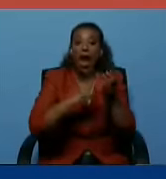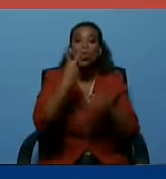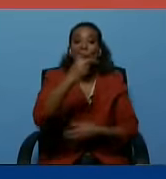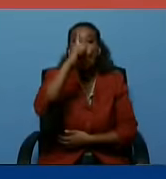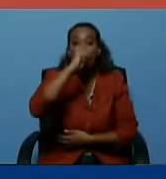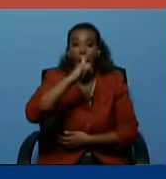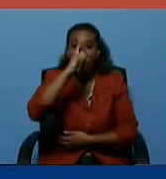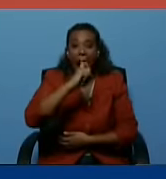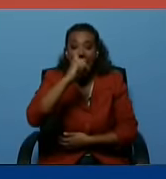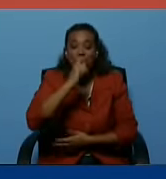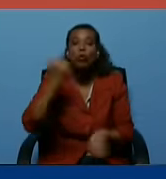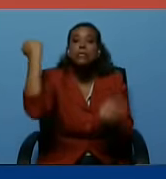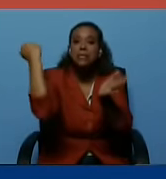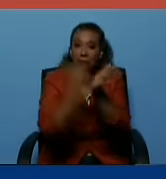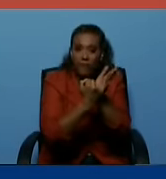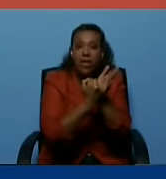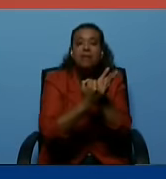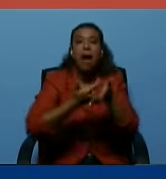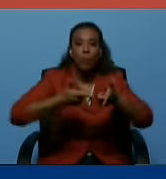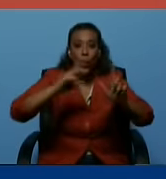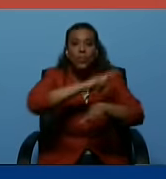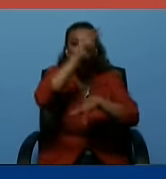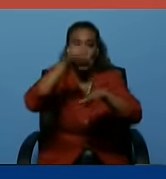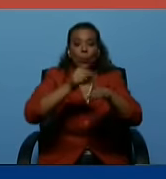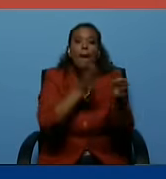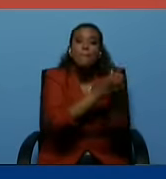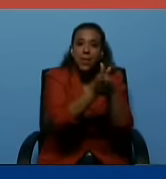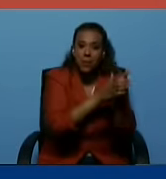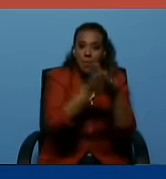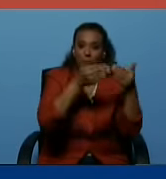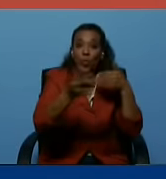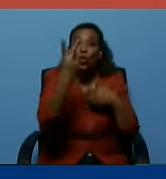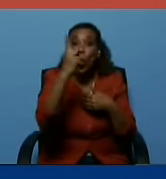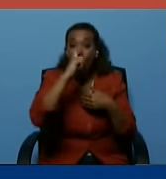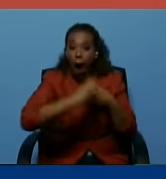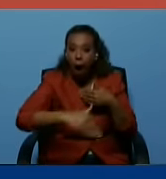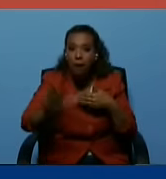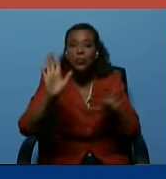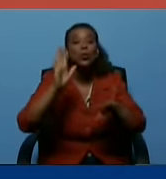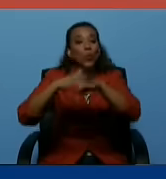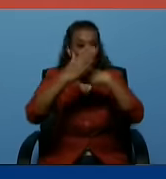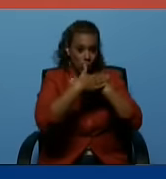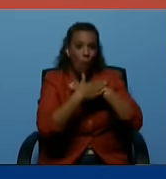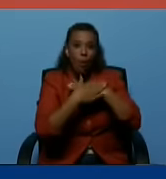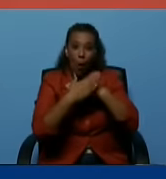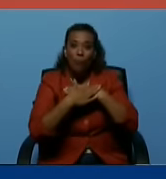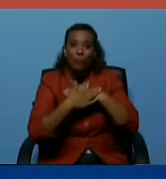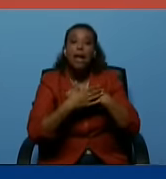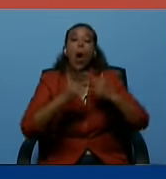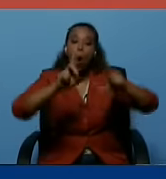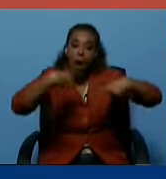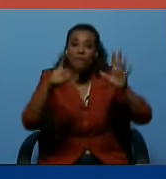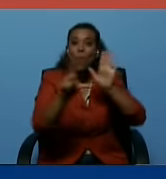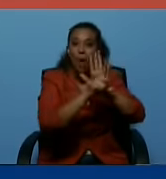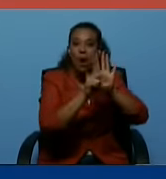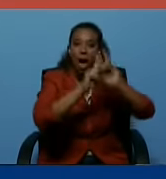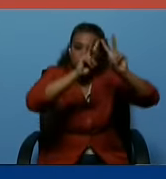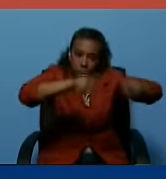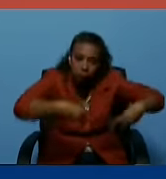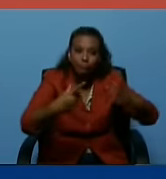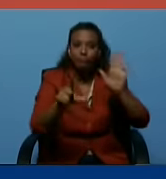2 años del certificado del Registro Nacional de Emprendimiento, también solicitado a ustedes con una reforma legal.